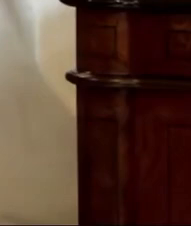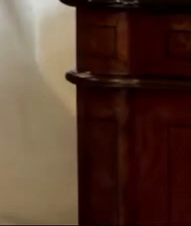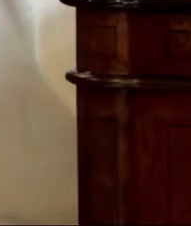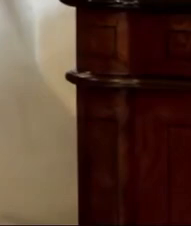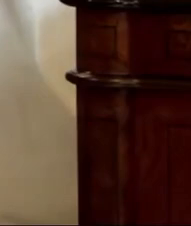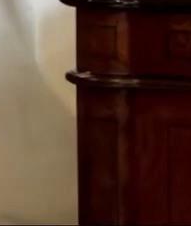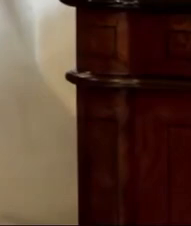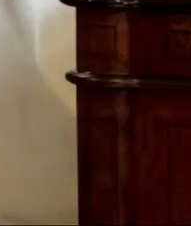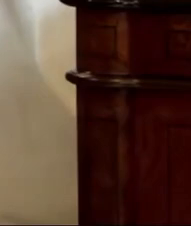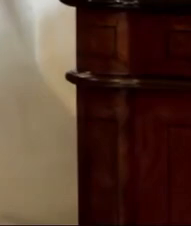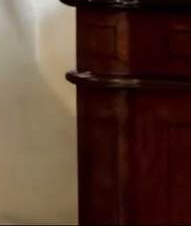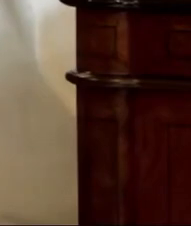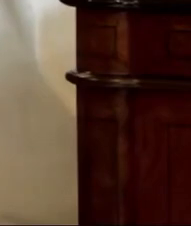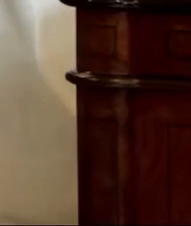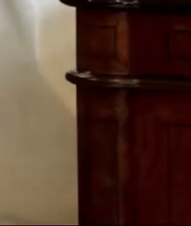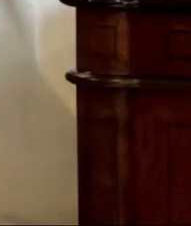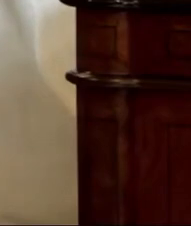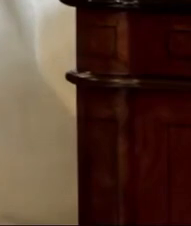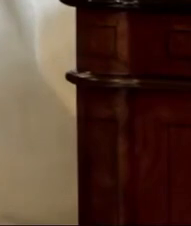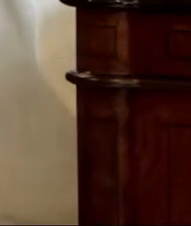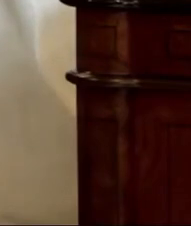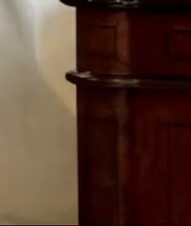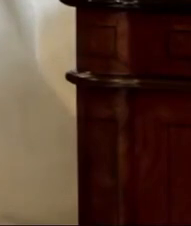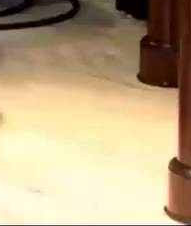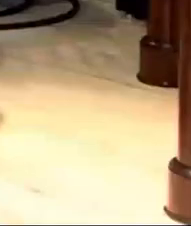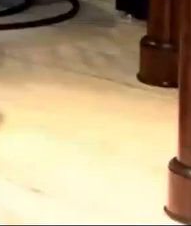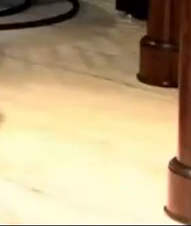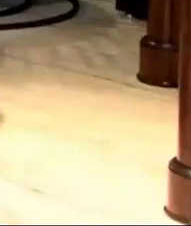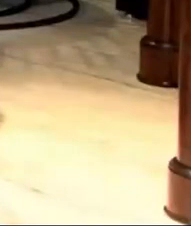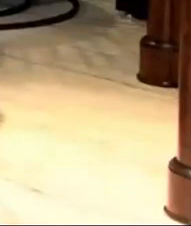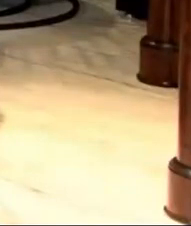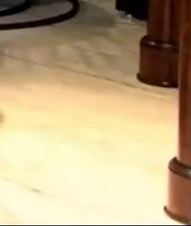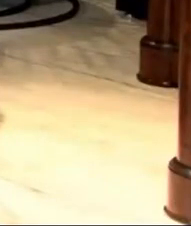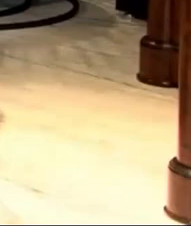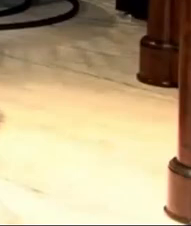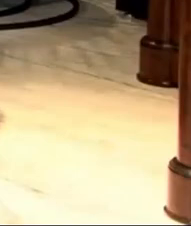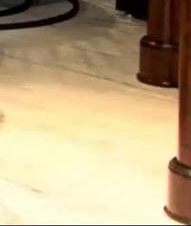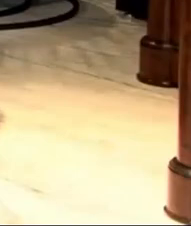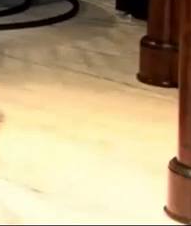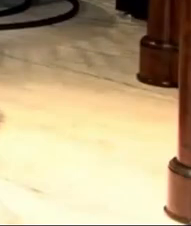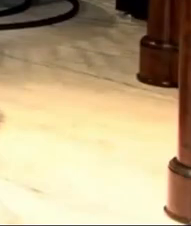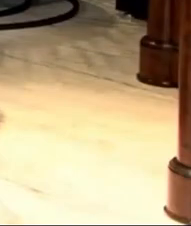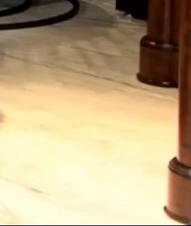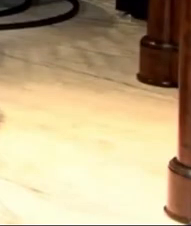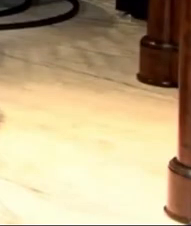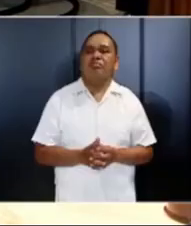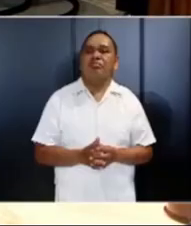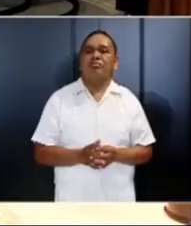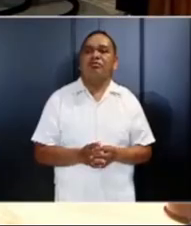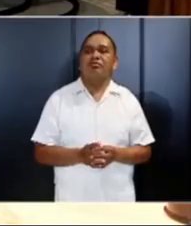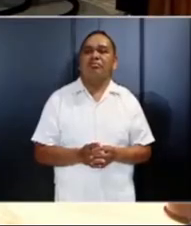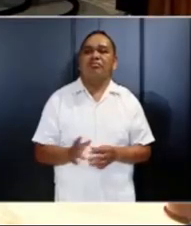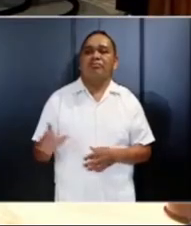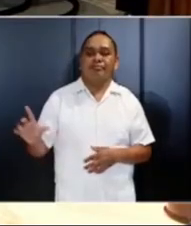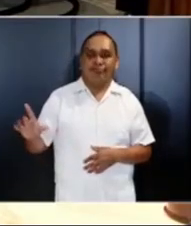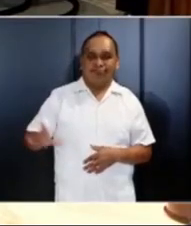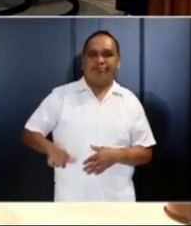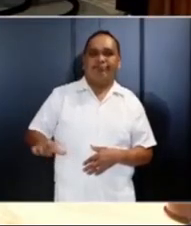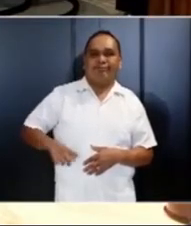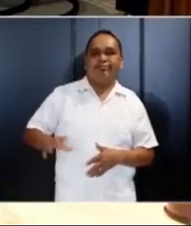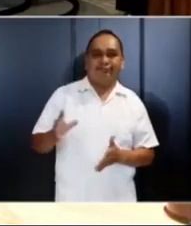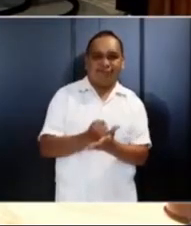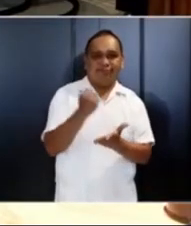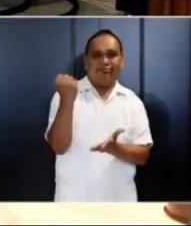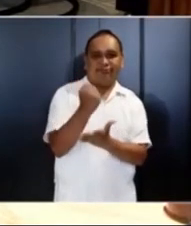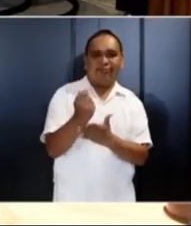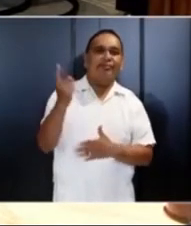en realidad, aunque uno gana aquí la gubernatura, cuánto impacta también en cómo llegaron diputados que